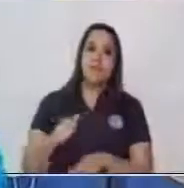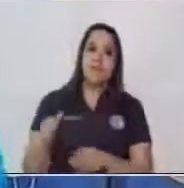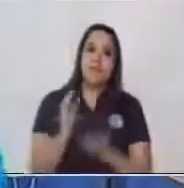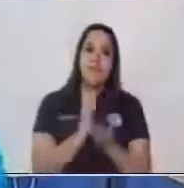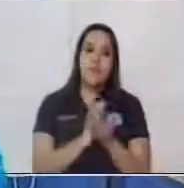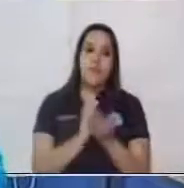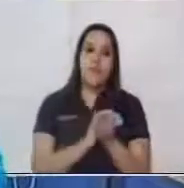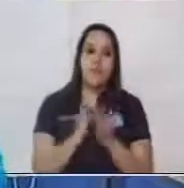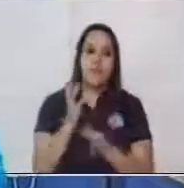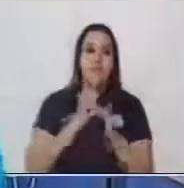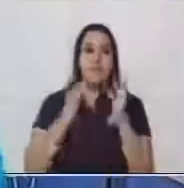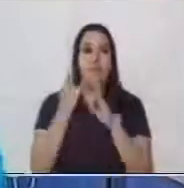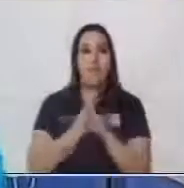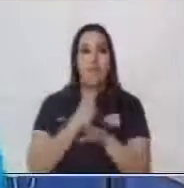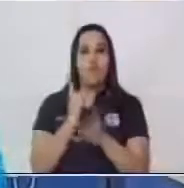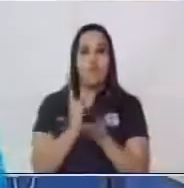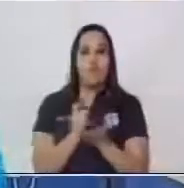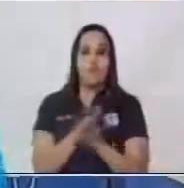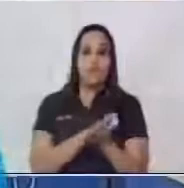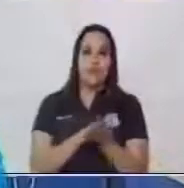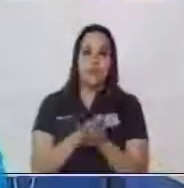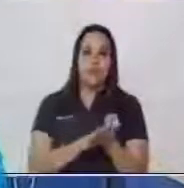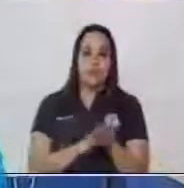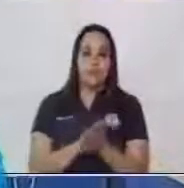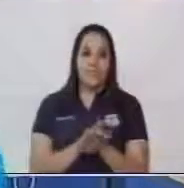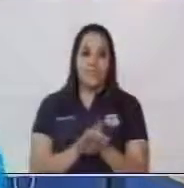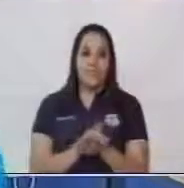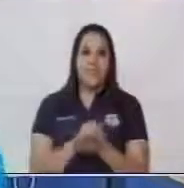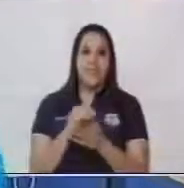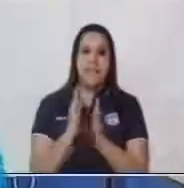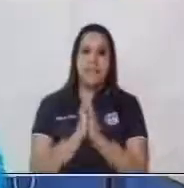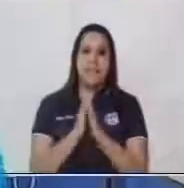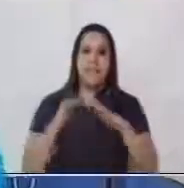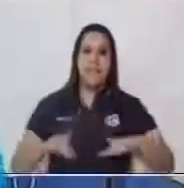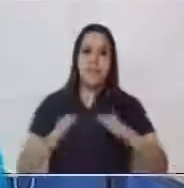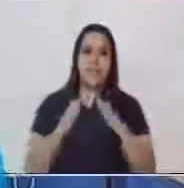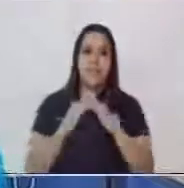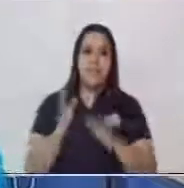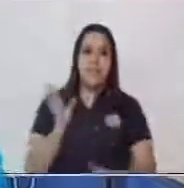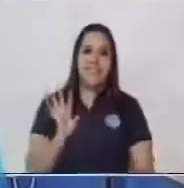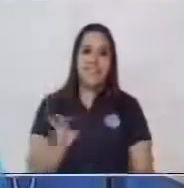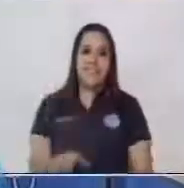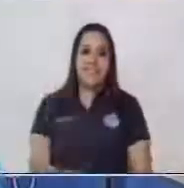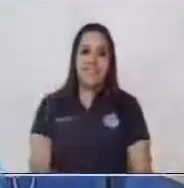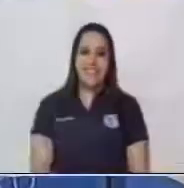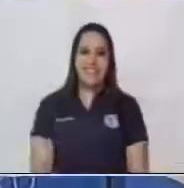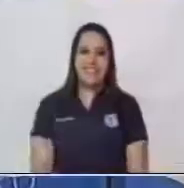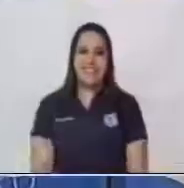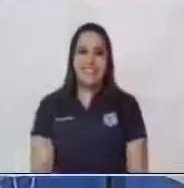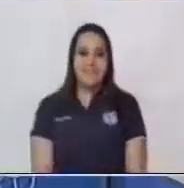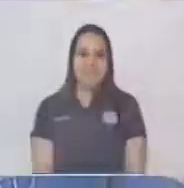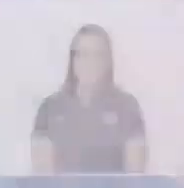agua y jabón o utilizar gel antibacterial y por favor quédate en casa. Hasta pronto.